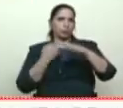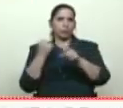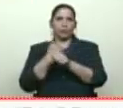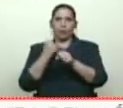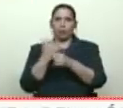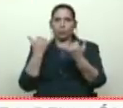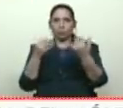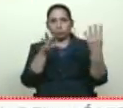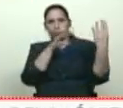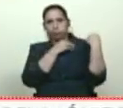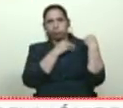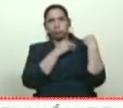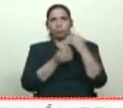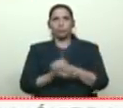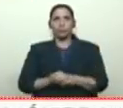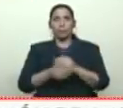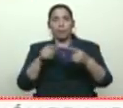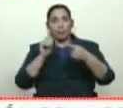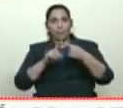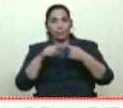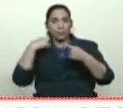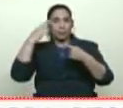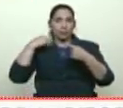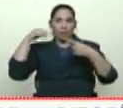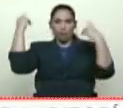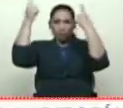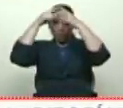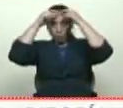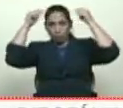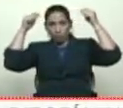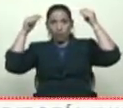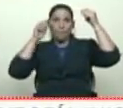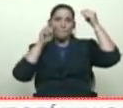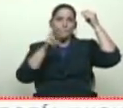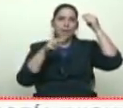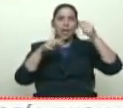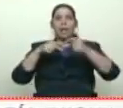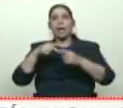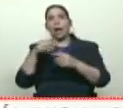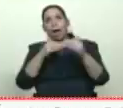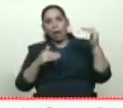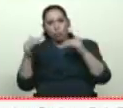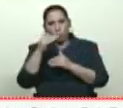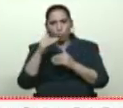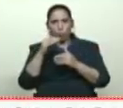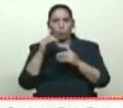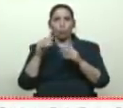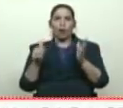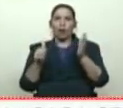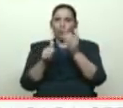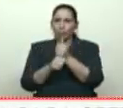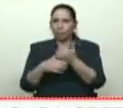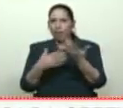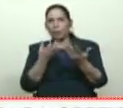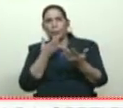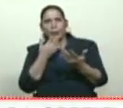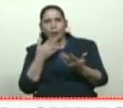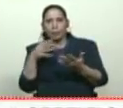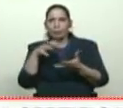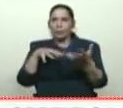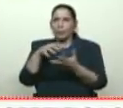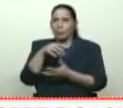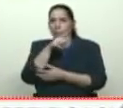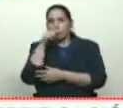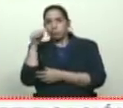¿verdad? Negra Hipólita, para ver a los adultos. Algunos podemos encontrarlos afectados por cuestiones de droga, de